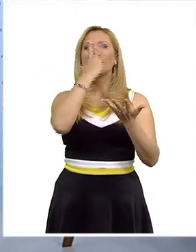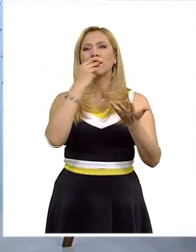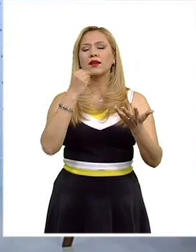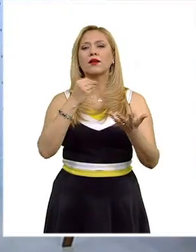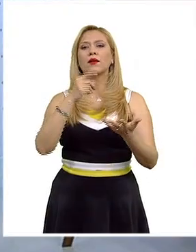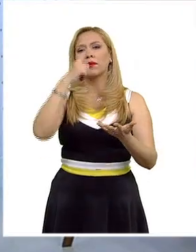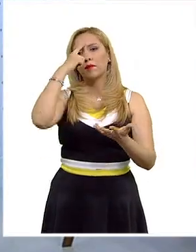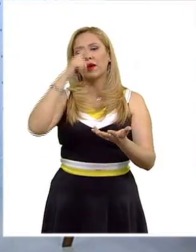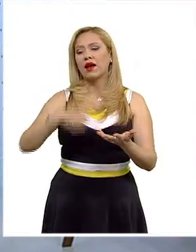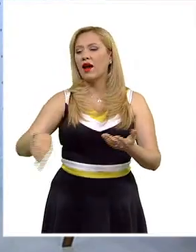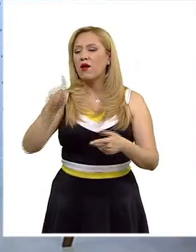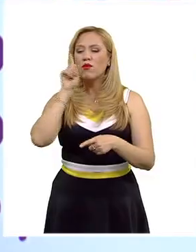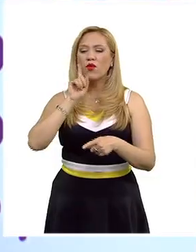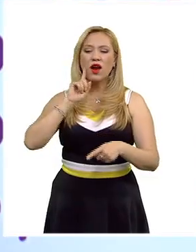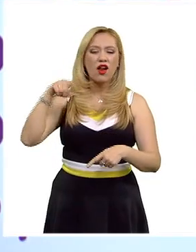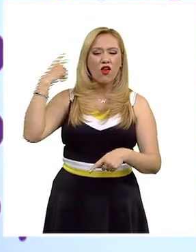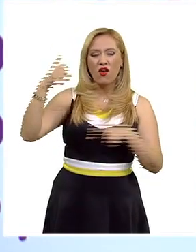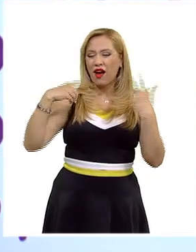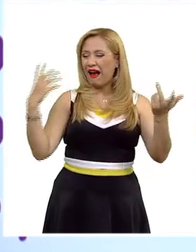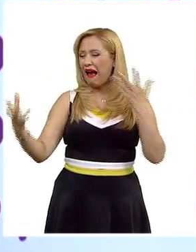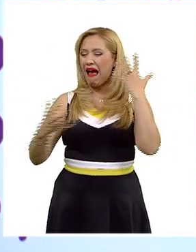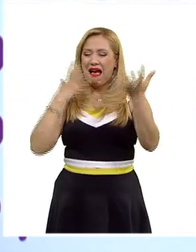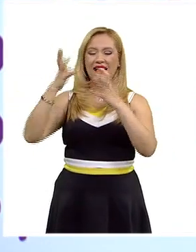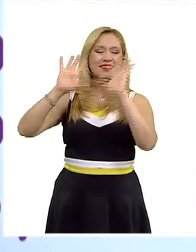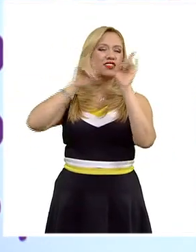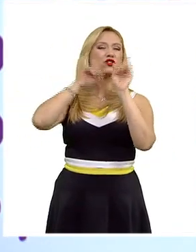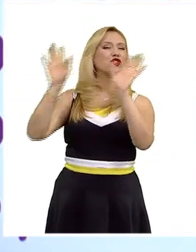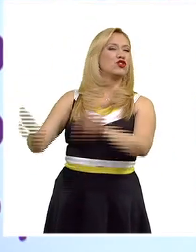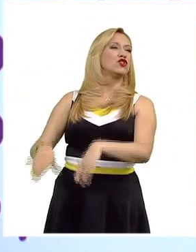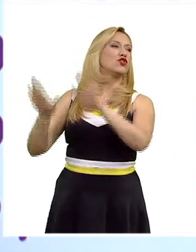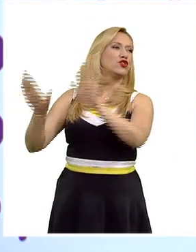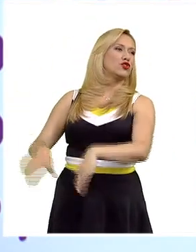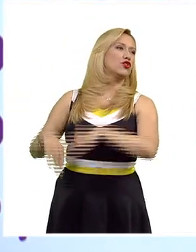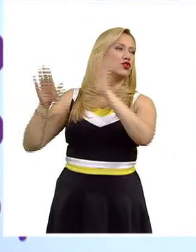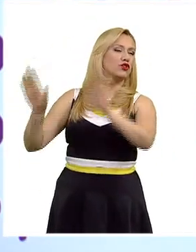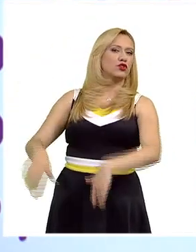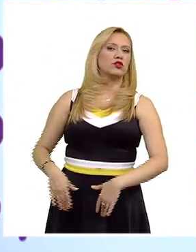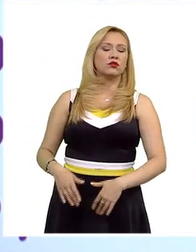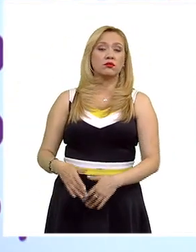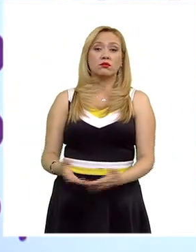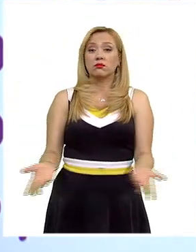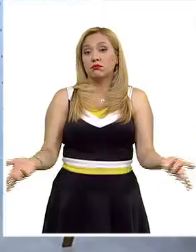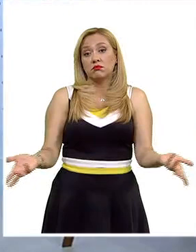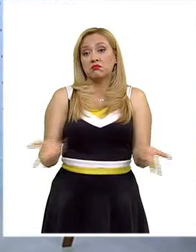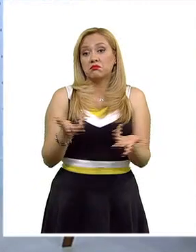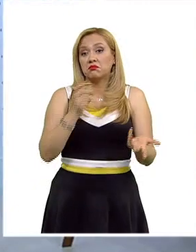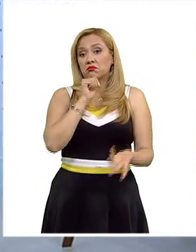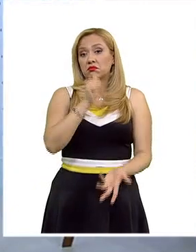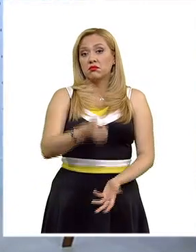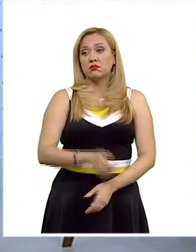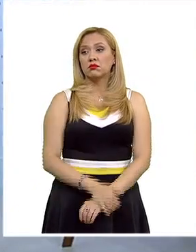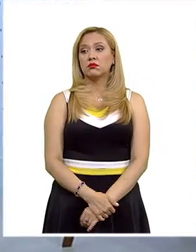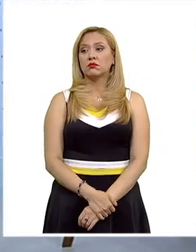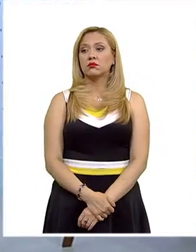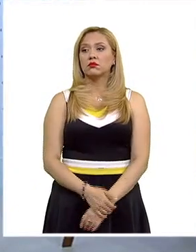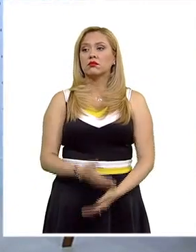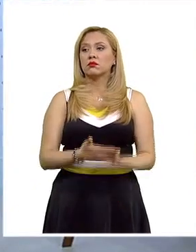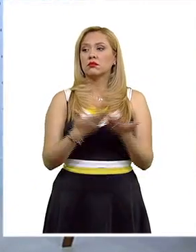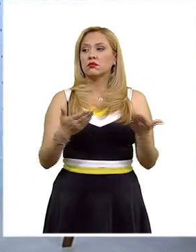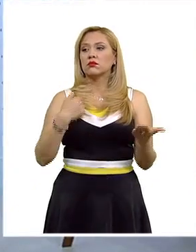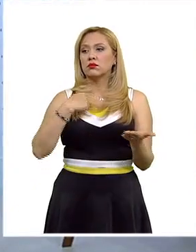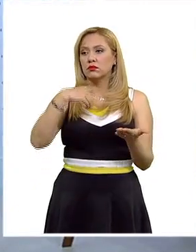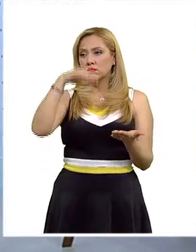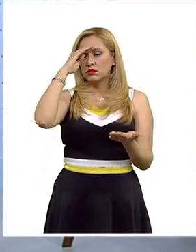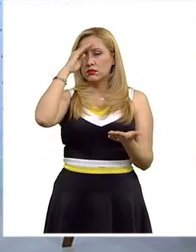una bola de viejas histéricas, pero en realidad no se está haciendo absolutamente nada. E incluso perdón, con la coyuntura del paro, me parece